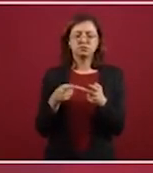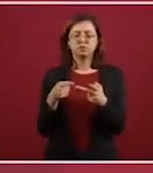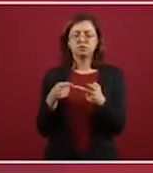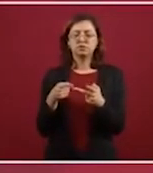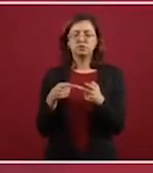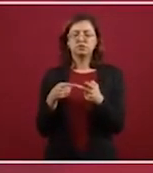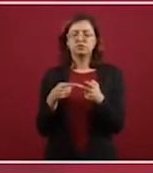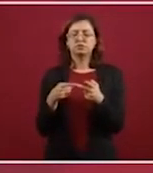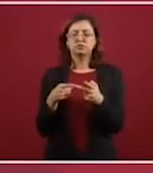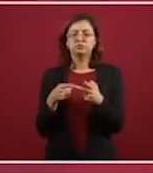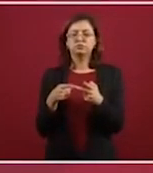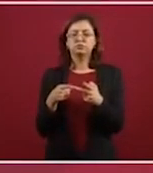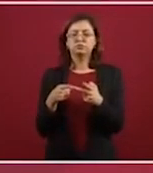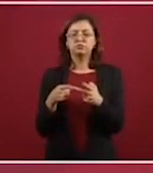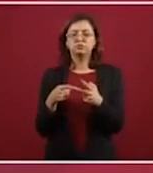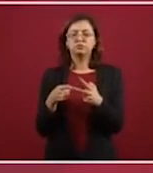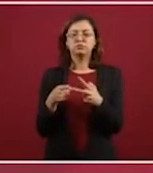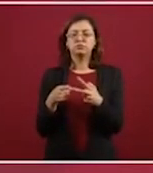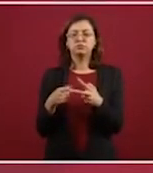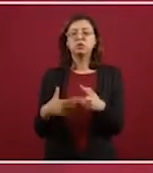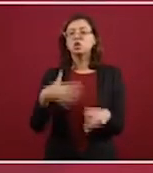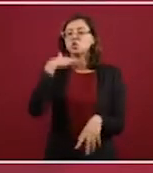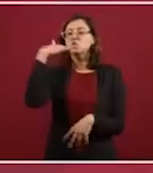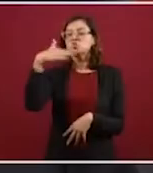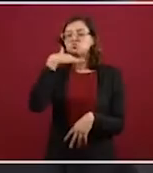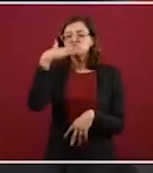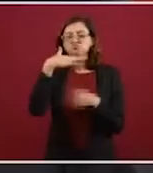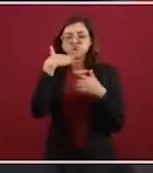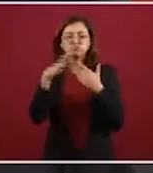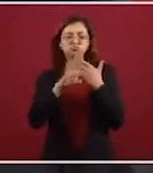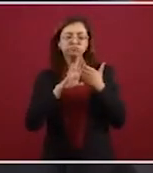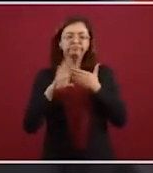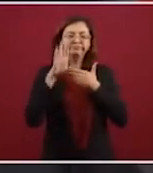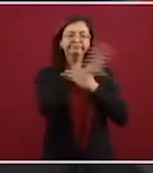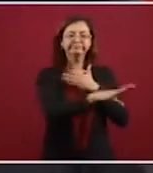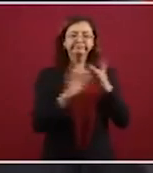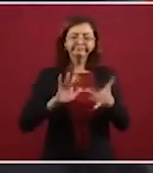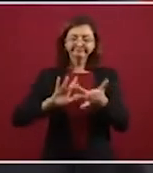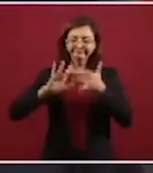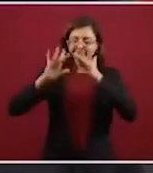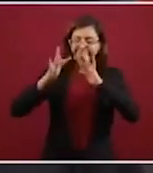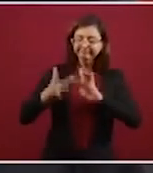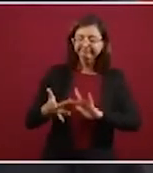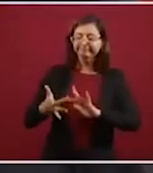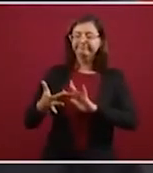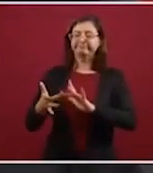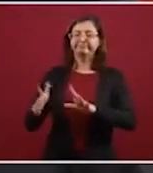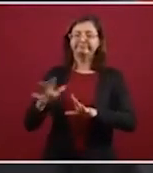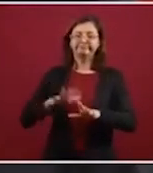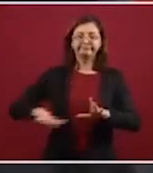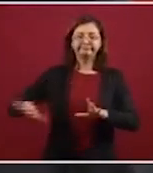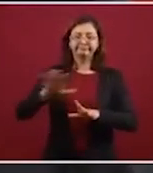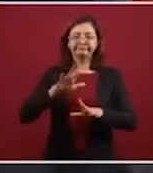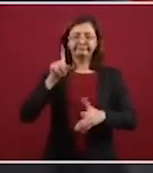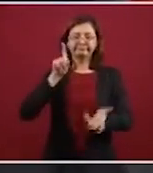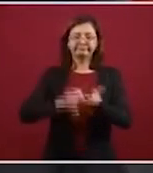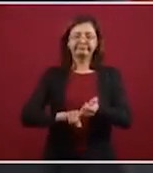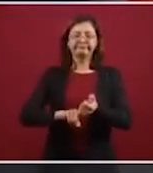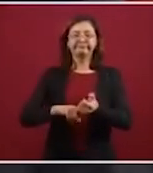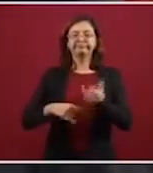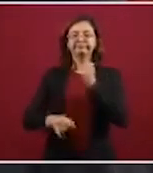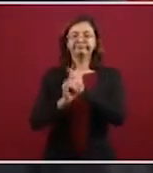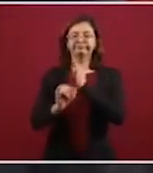redes para el combate a la corrupción desde las nubes,